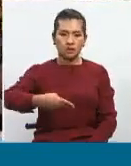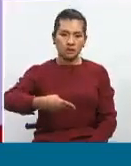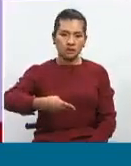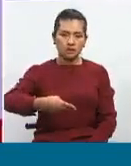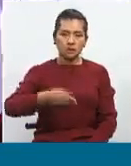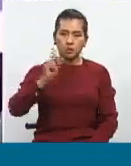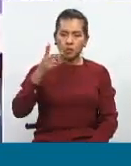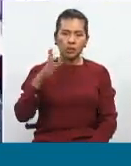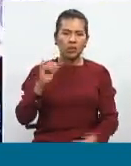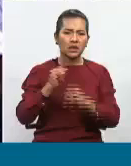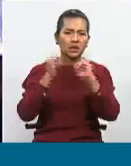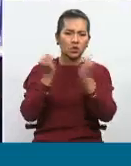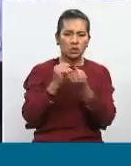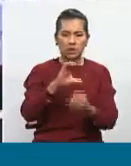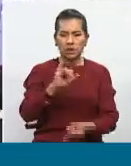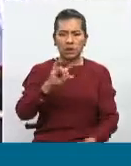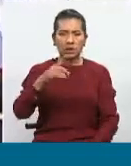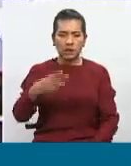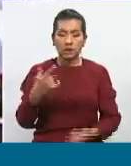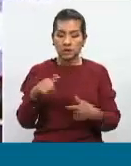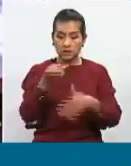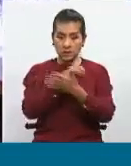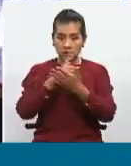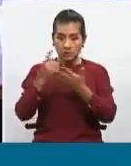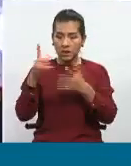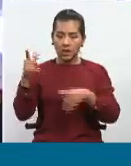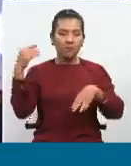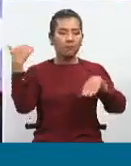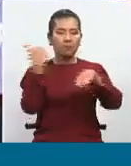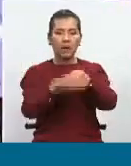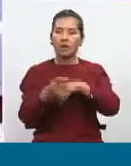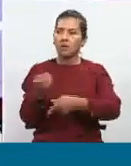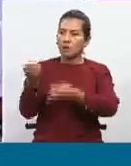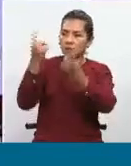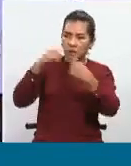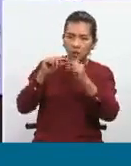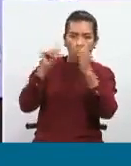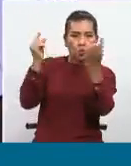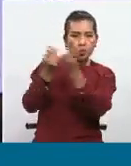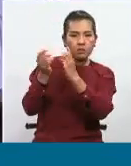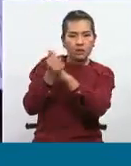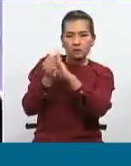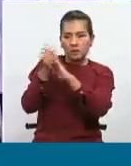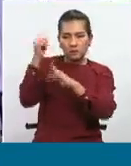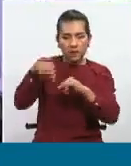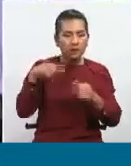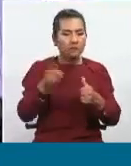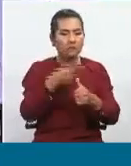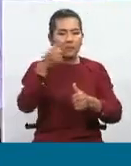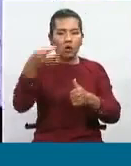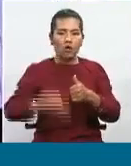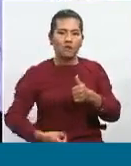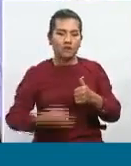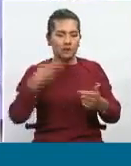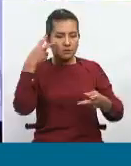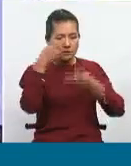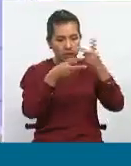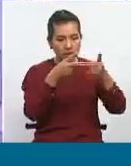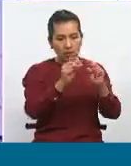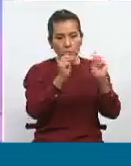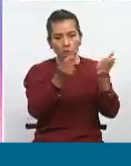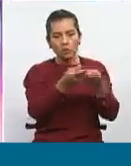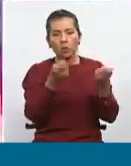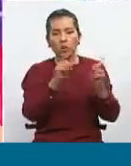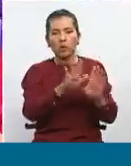ha mandado ya esta semana un grupo de expertos para poder reunir con las víctimas en su primera visita oficial para empezar a